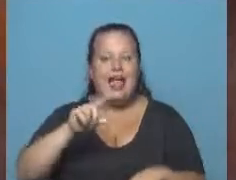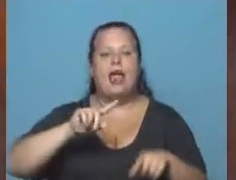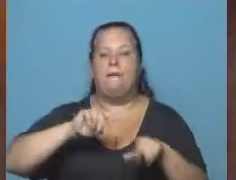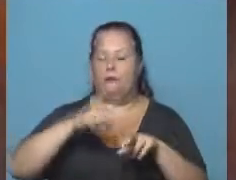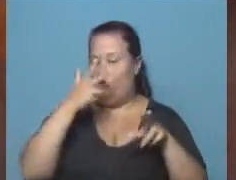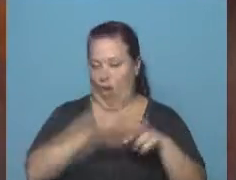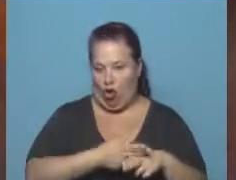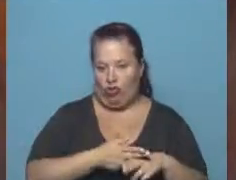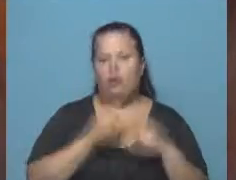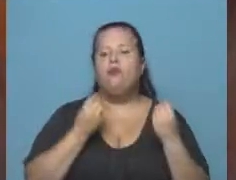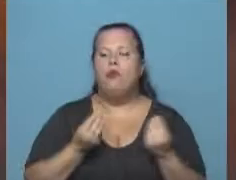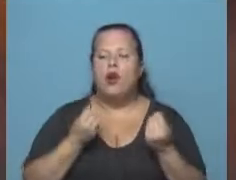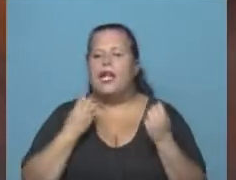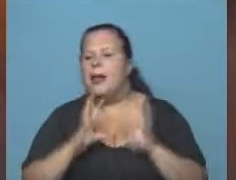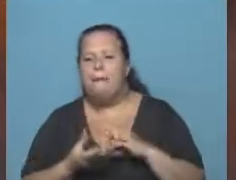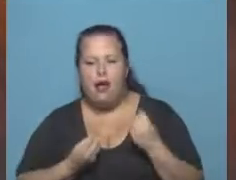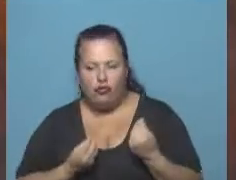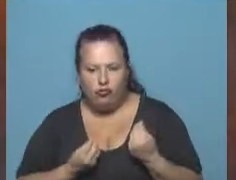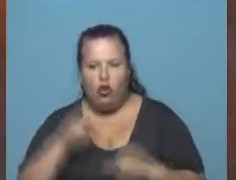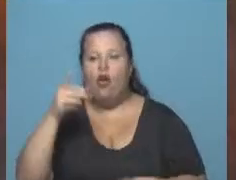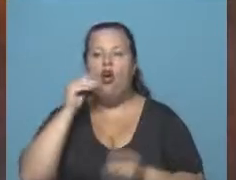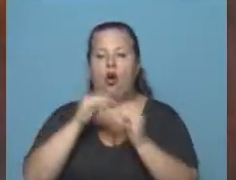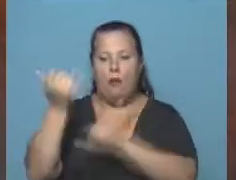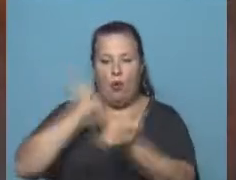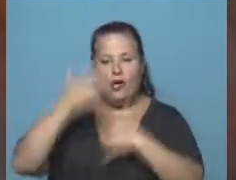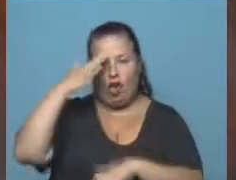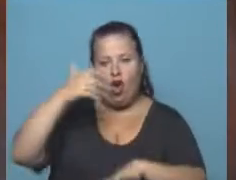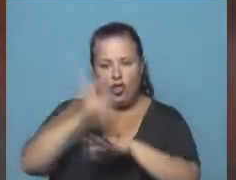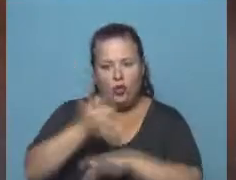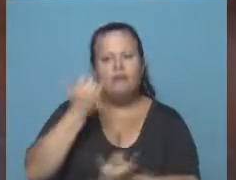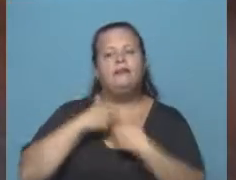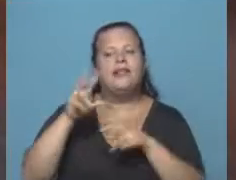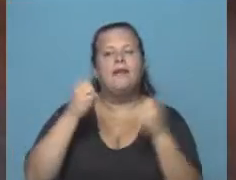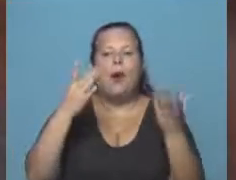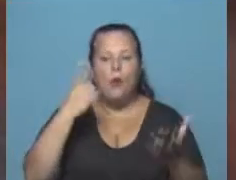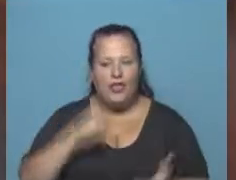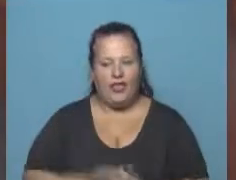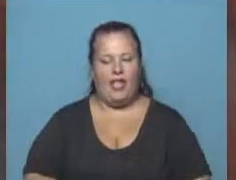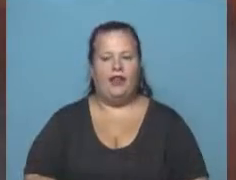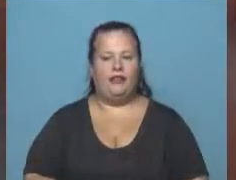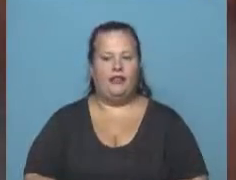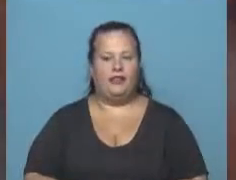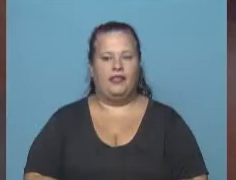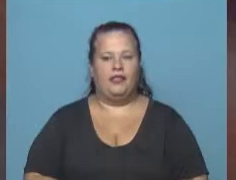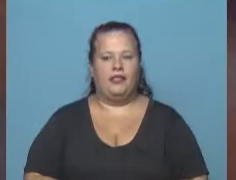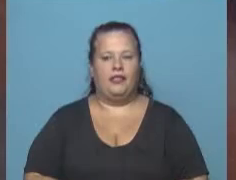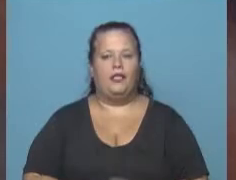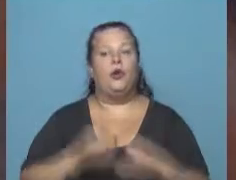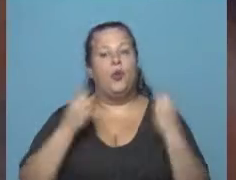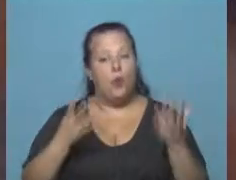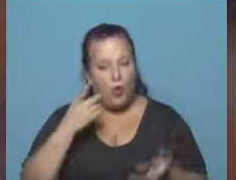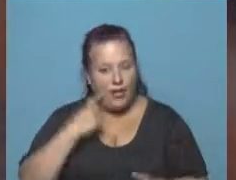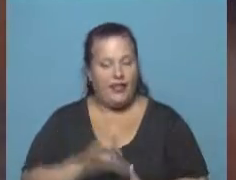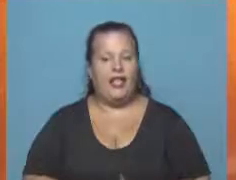interrumpida vamos a ver por qué en qué condiciones daniel castaño en constitución con este tema dan y buendía pues de a